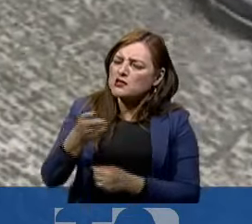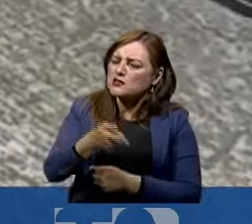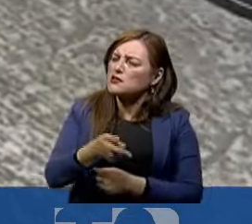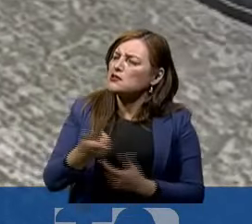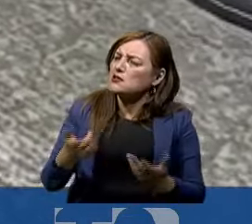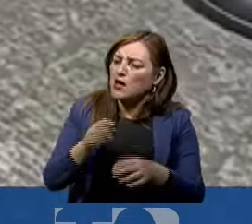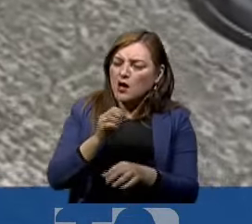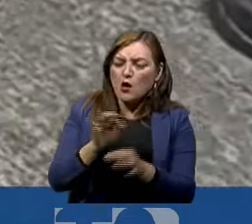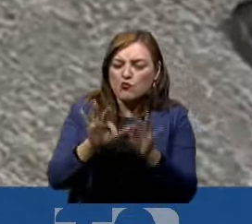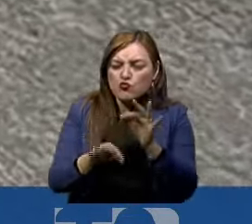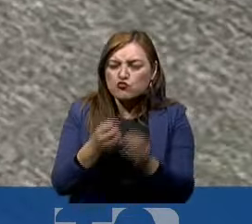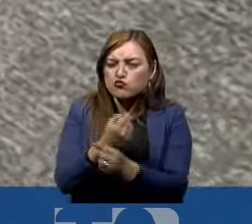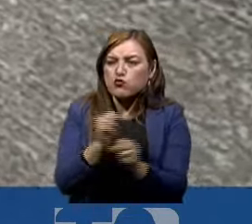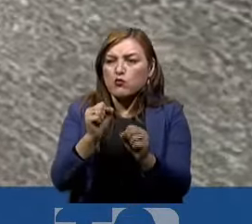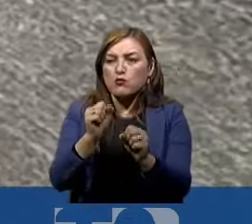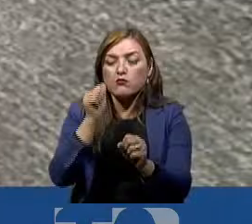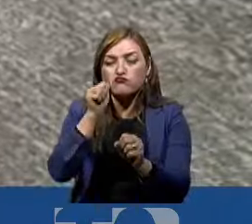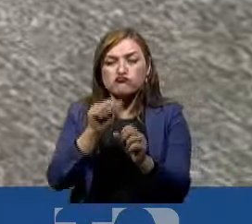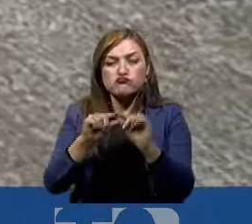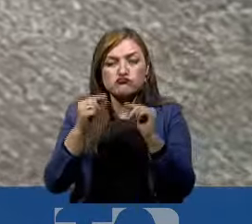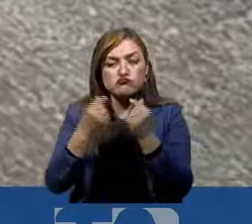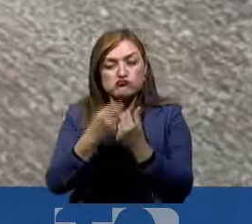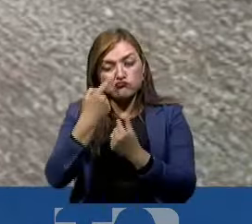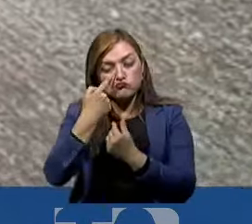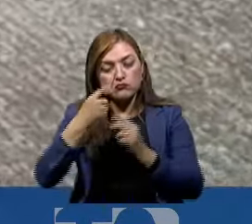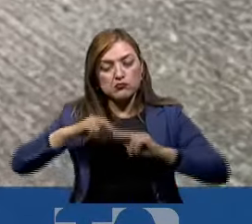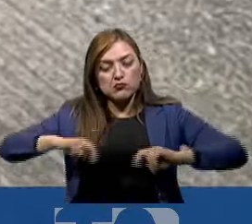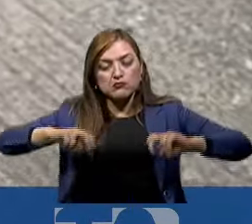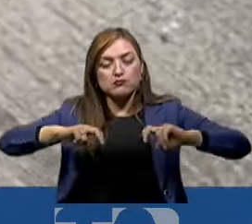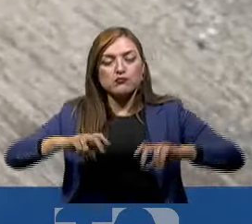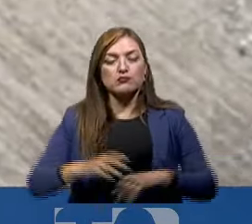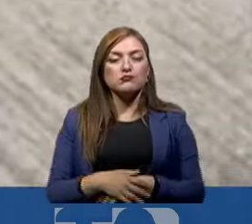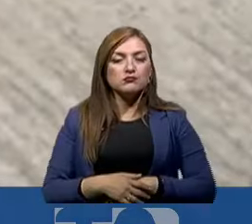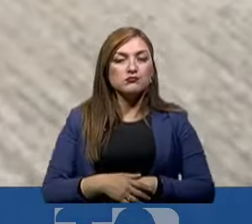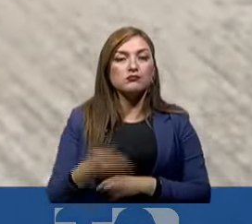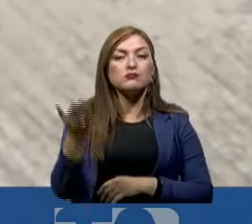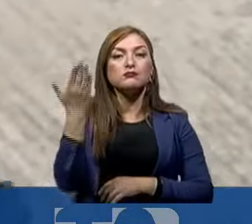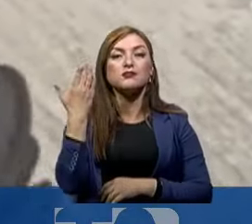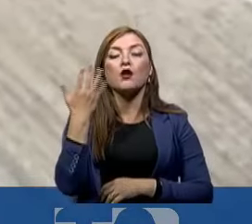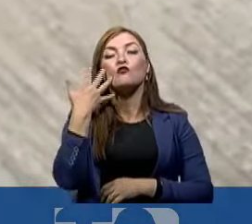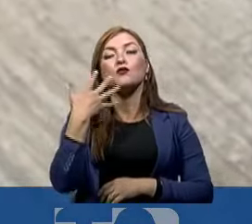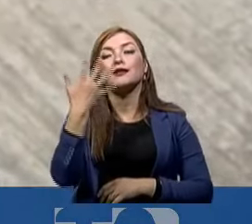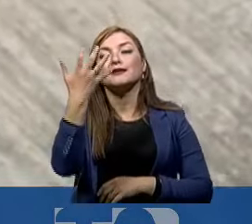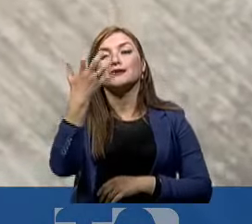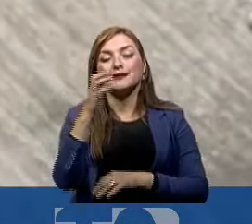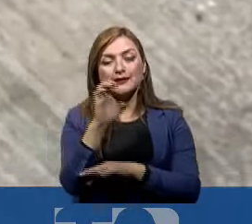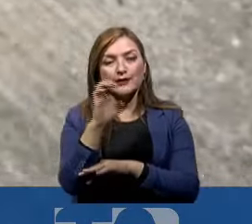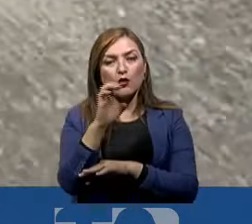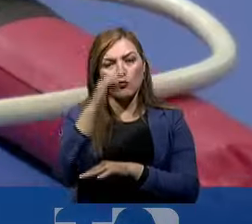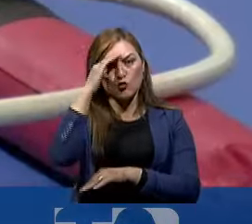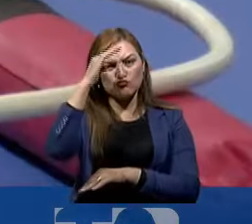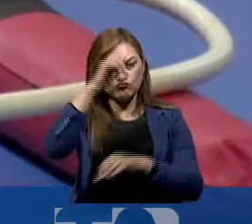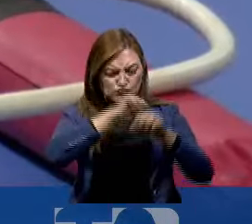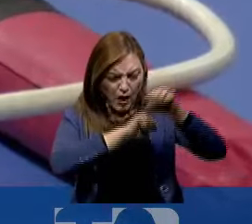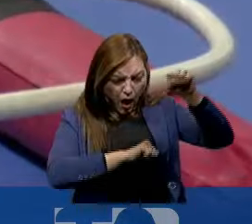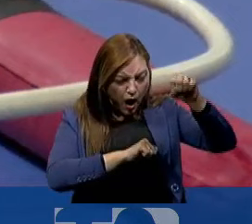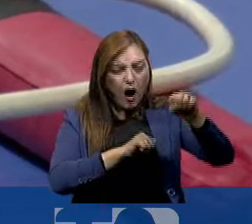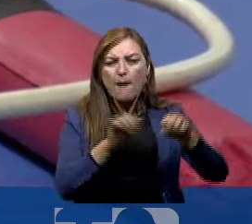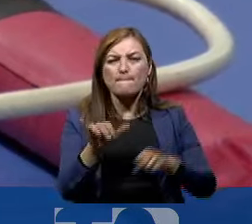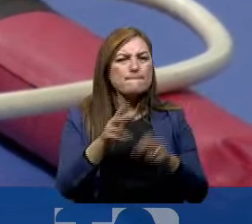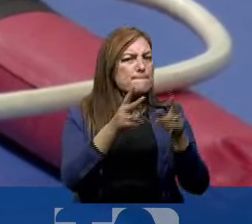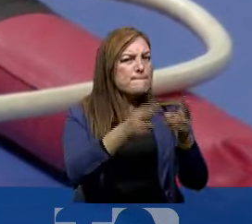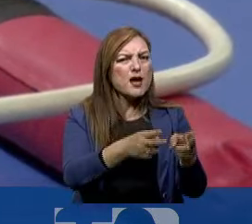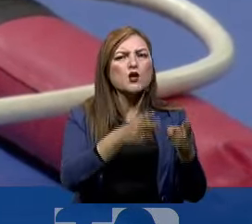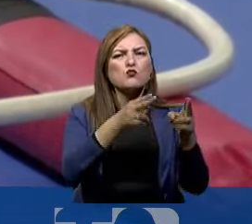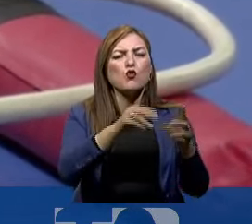formaría parte de una banda delictiva. El pasado 15 de enero, la policía encontró tacos de dinamita similares en los exteriores de un